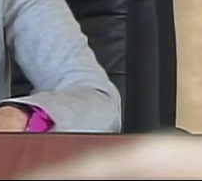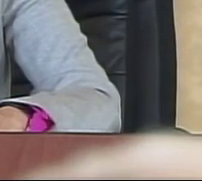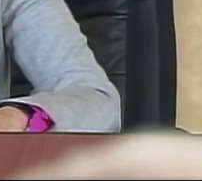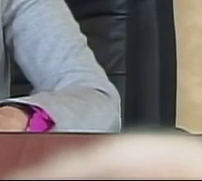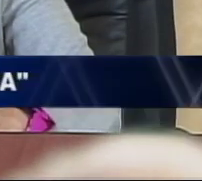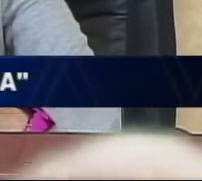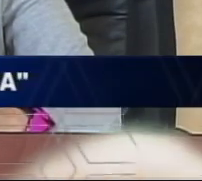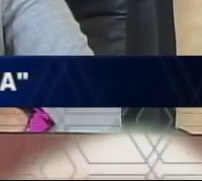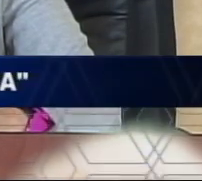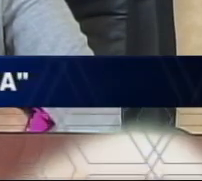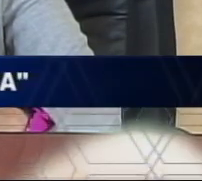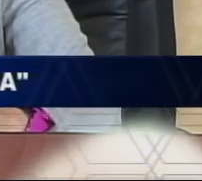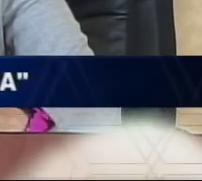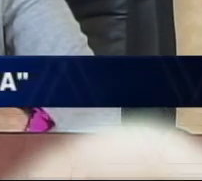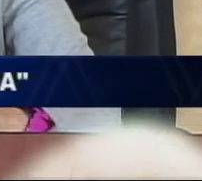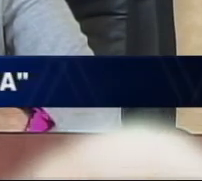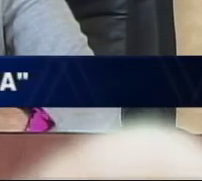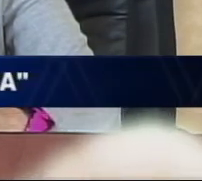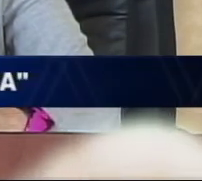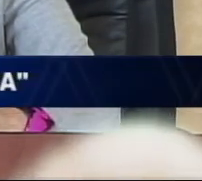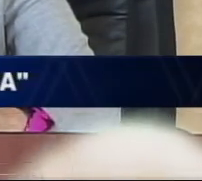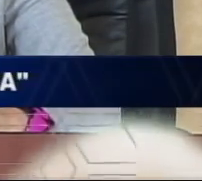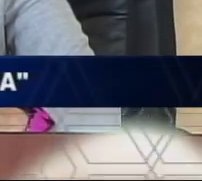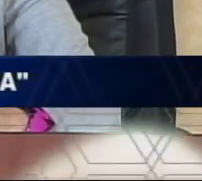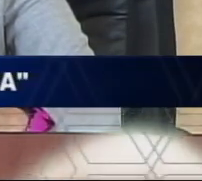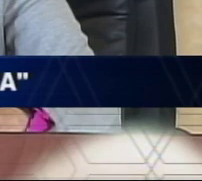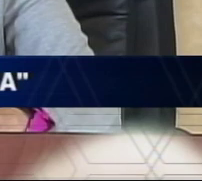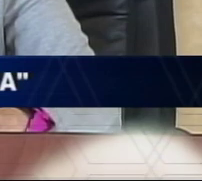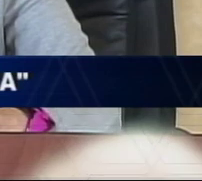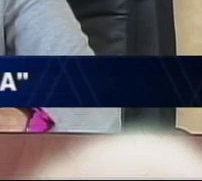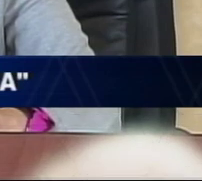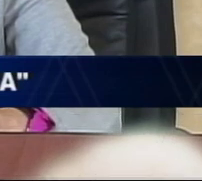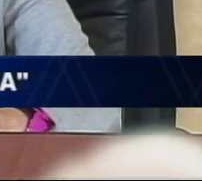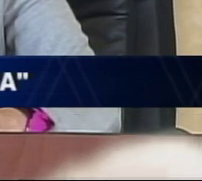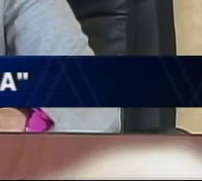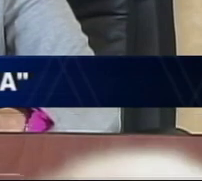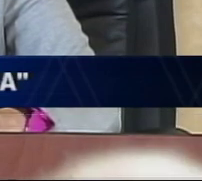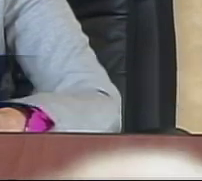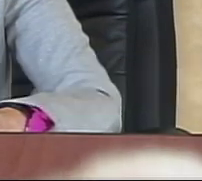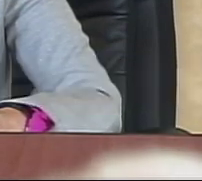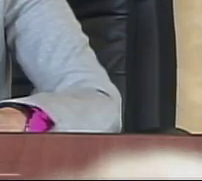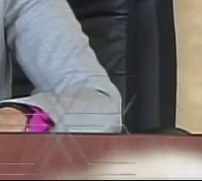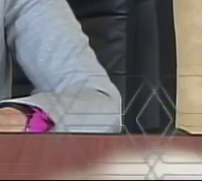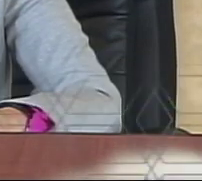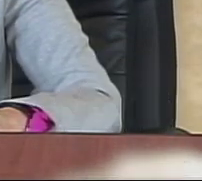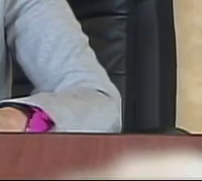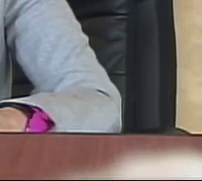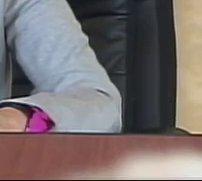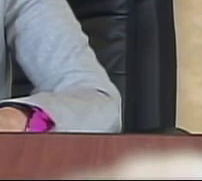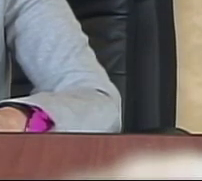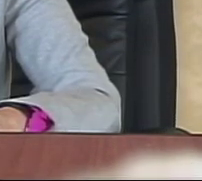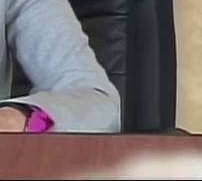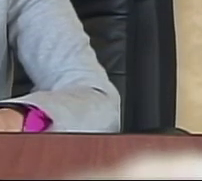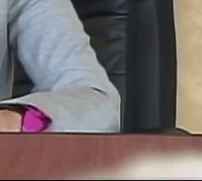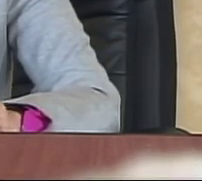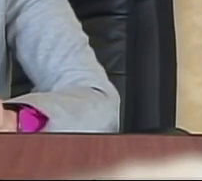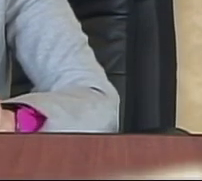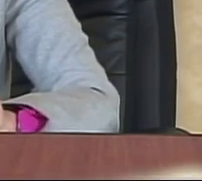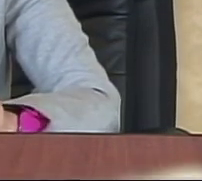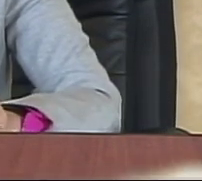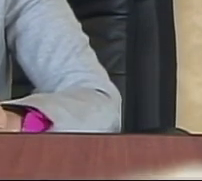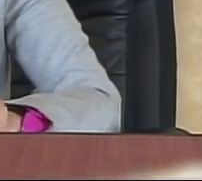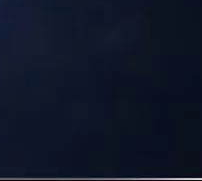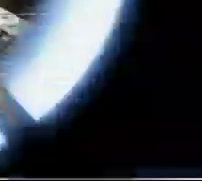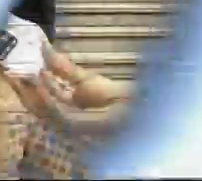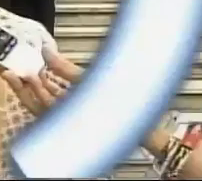Agradece respaldo de la región. Canciller Delcy Rodríguez exhortó al secretario de la OEA, Luis Almagro, a que renuncie a su cargo.